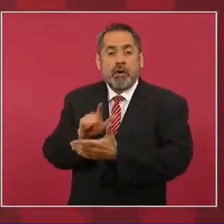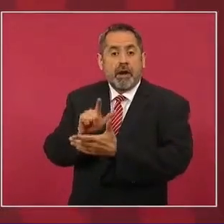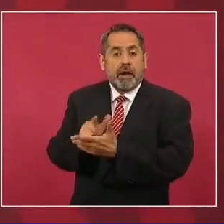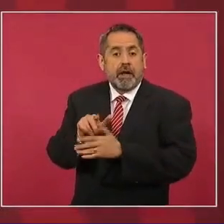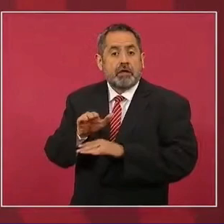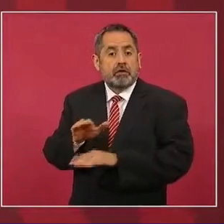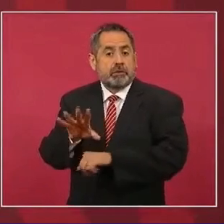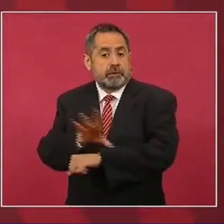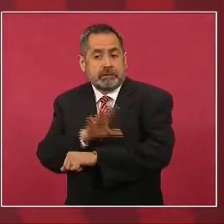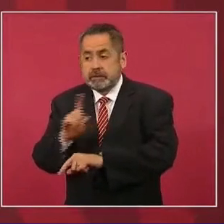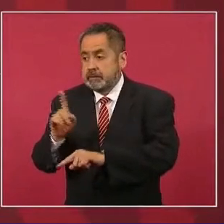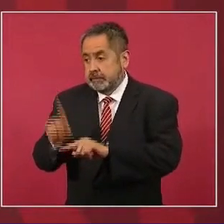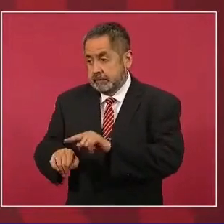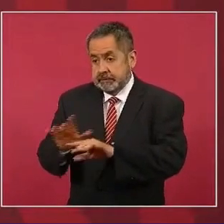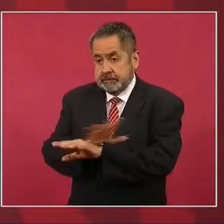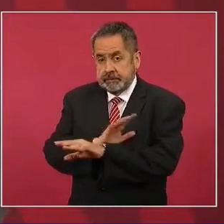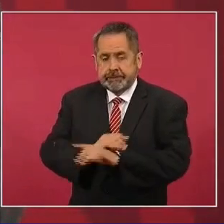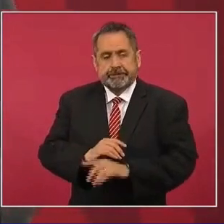porque